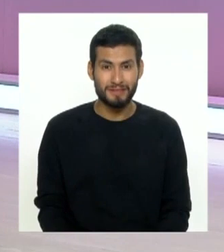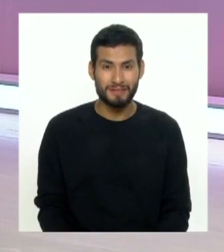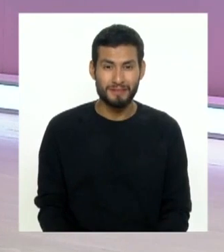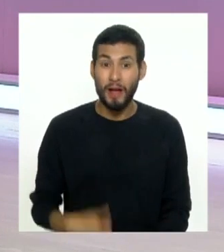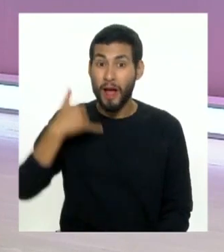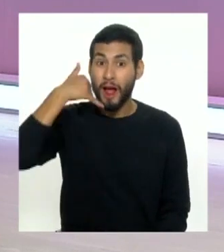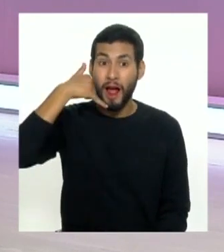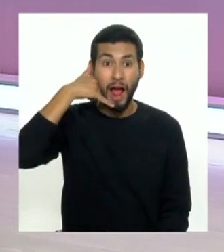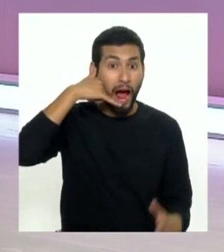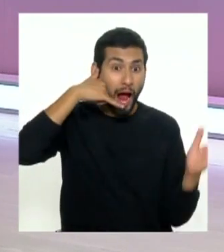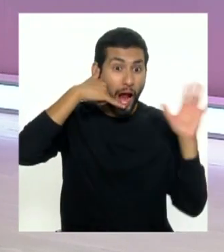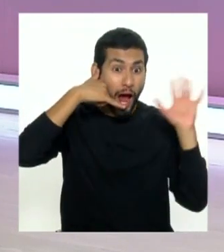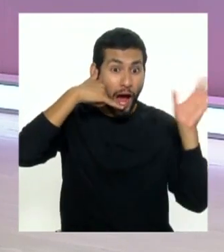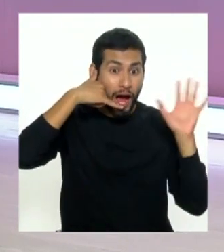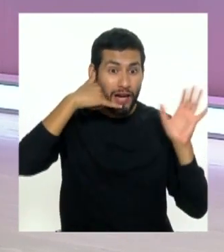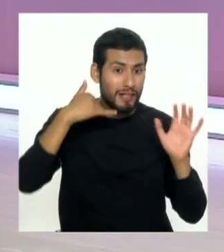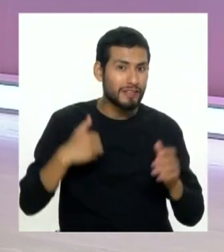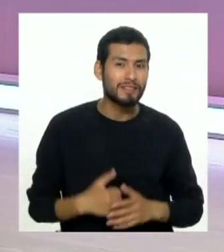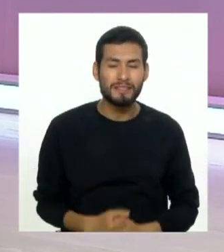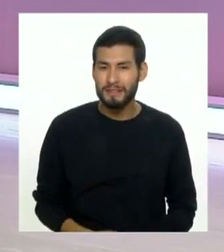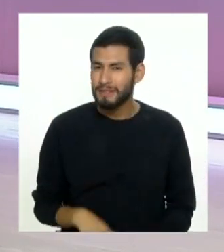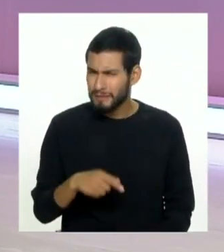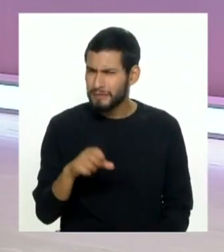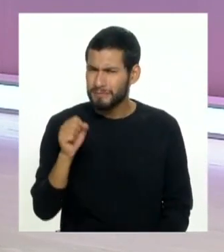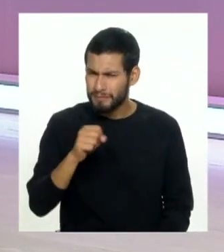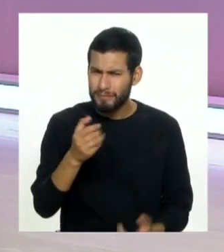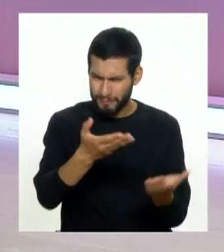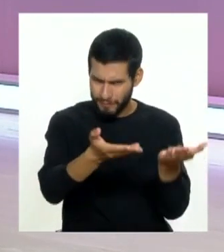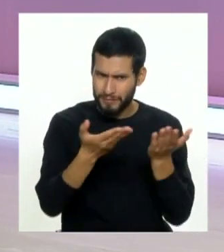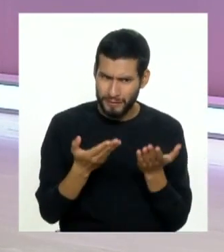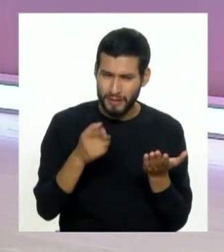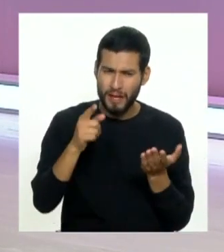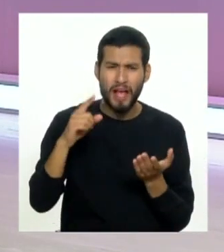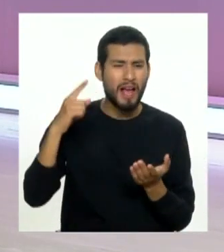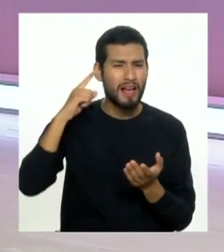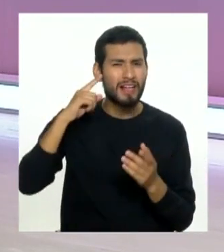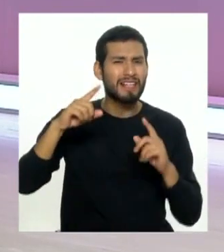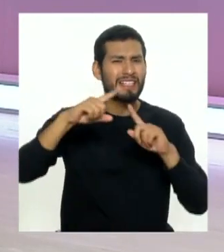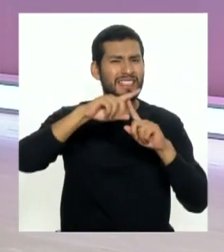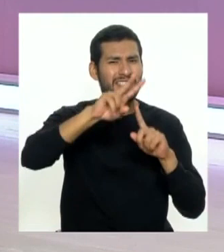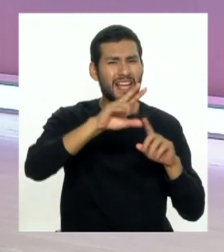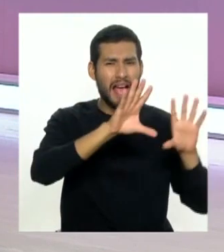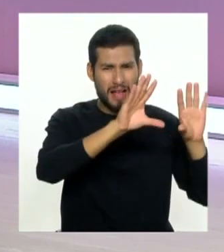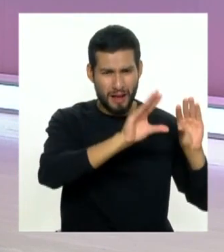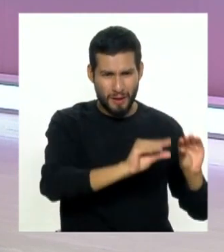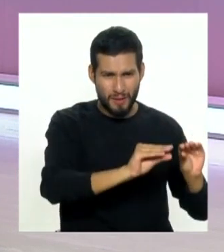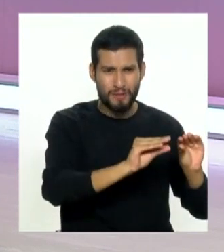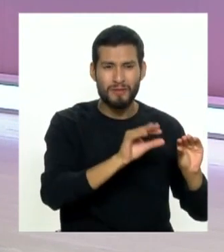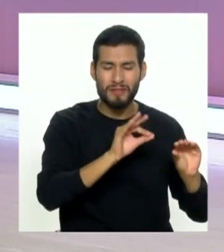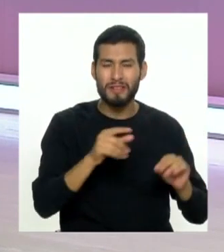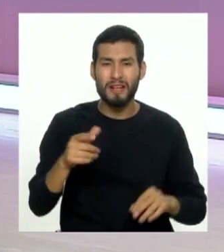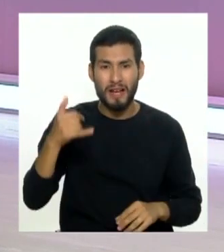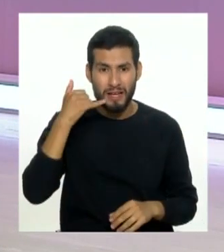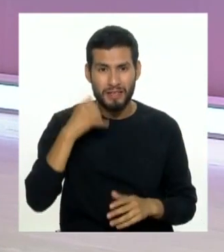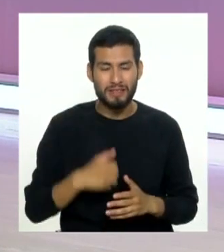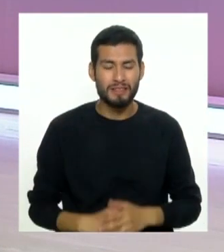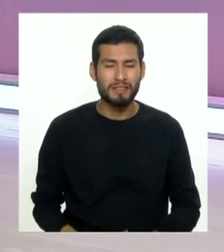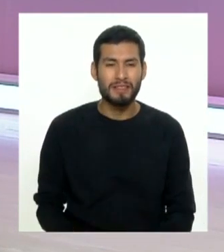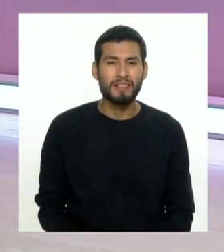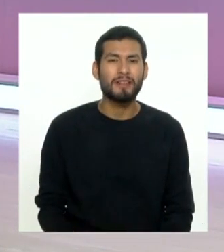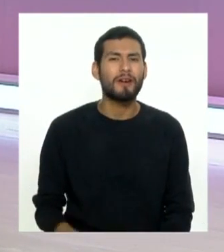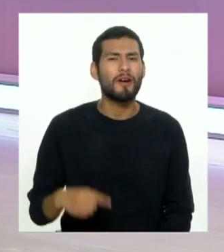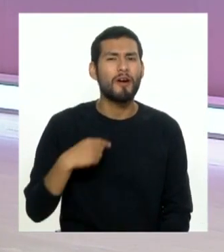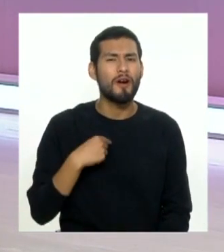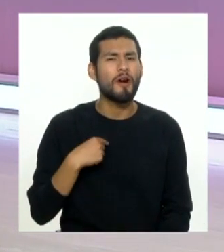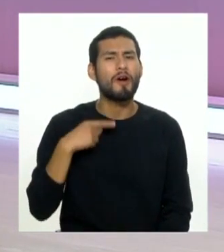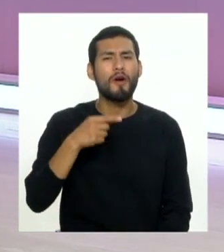Aló. Sí, baje el volumen de su televisor, por favor. Adelante, Stephanie. ¿Cuál es su inquietud? Doctor, de la ciudad de